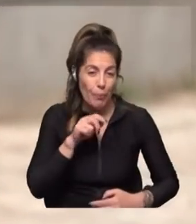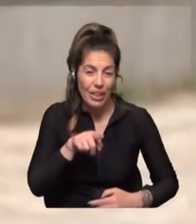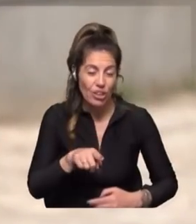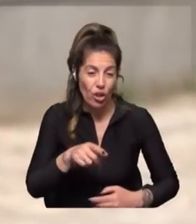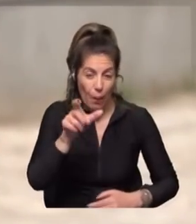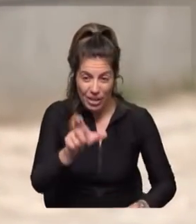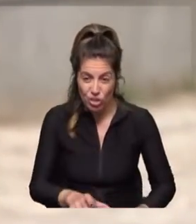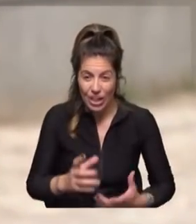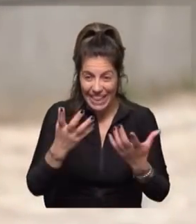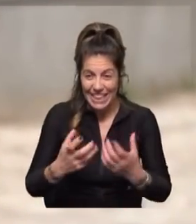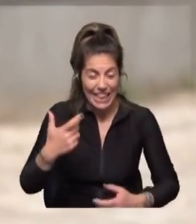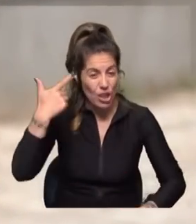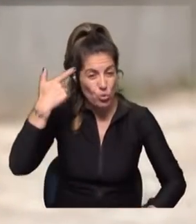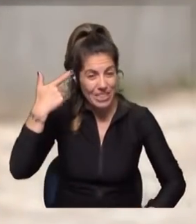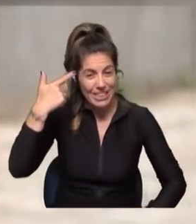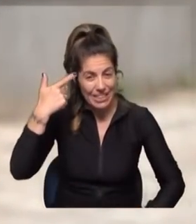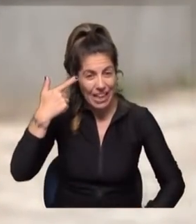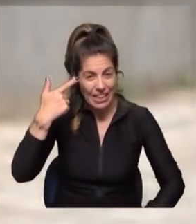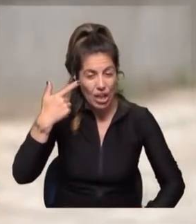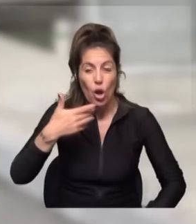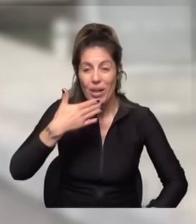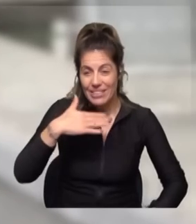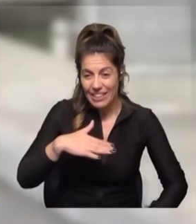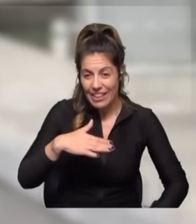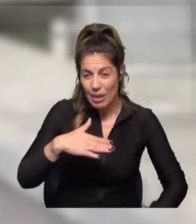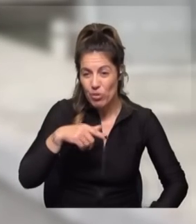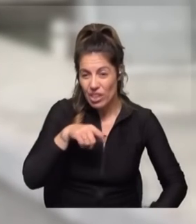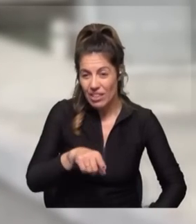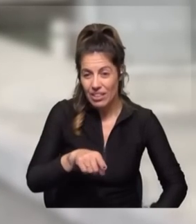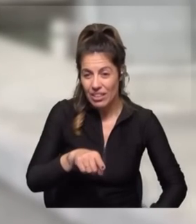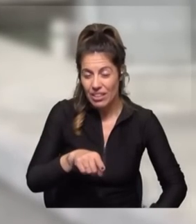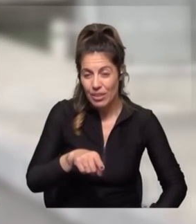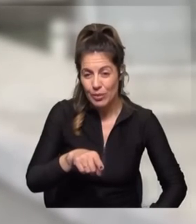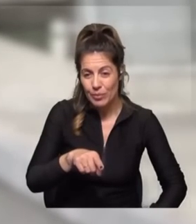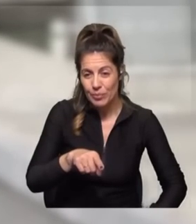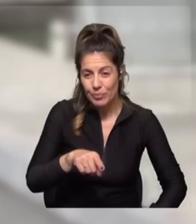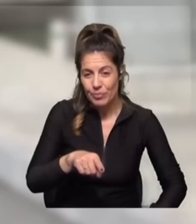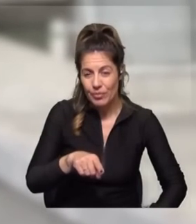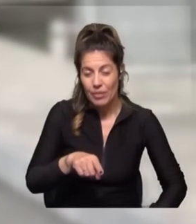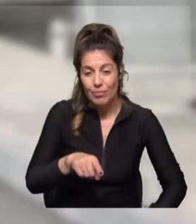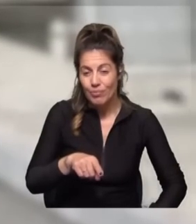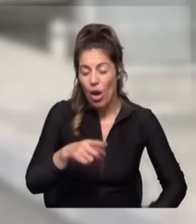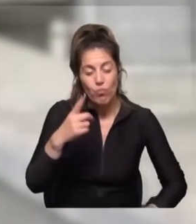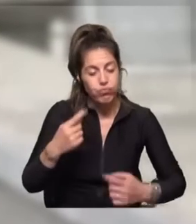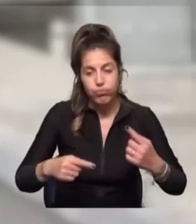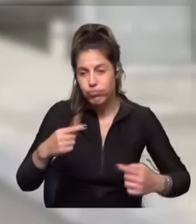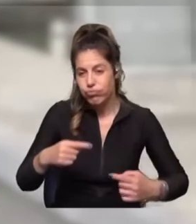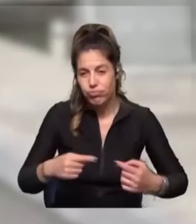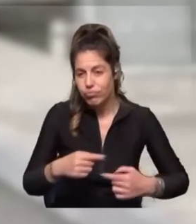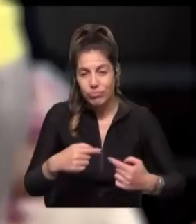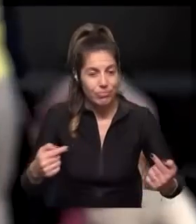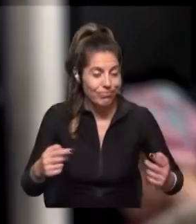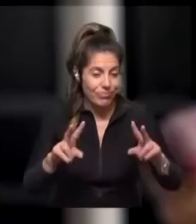suicidas en general como las entendemos y las comprendemos Este son de de mucha índole